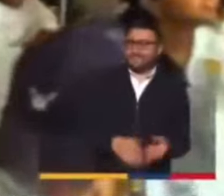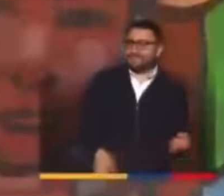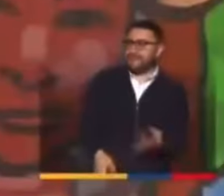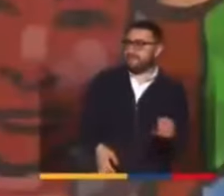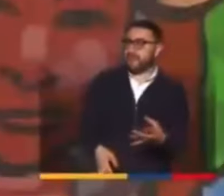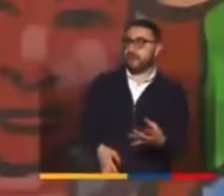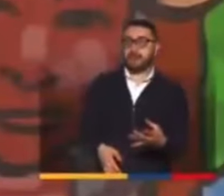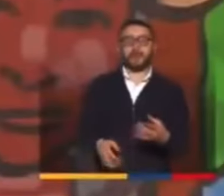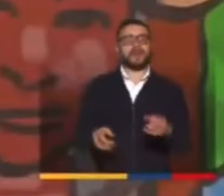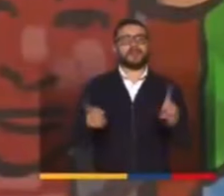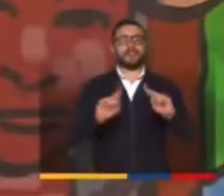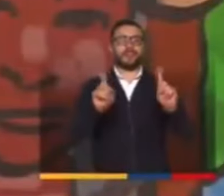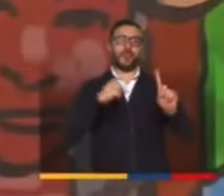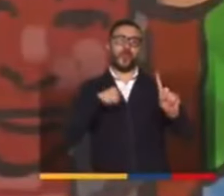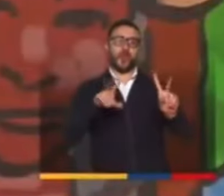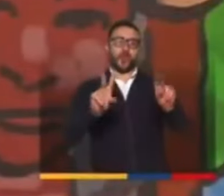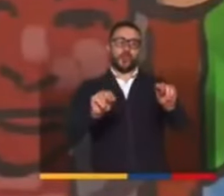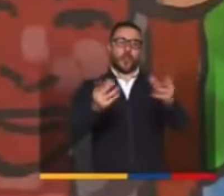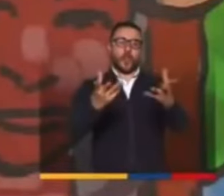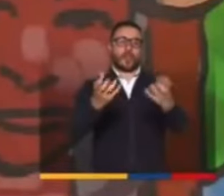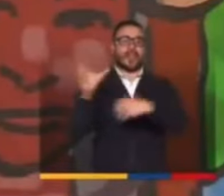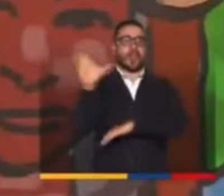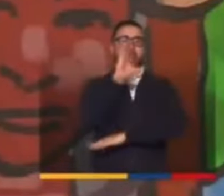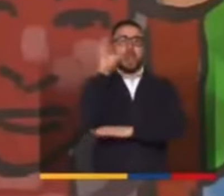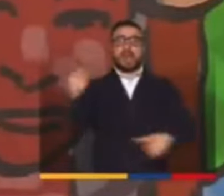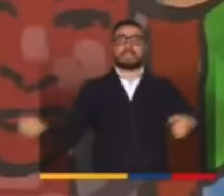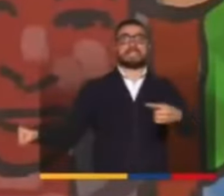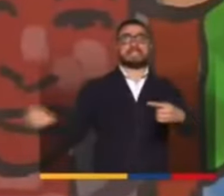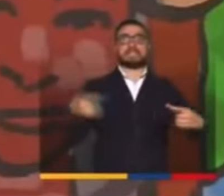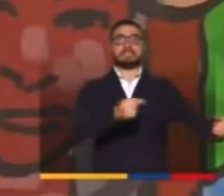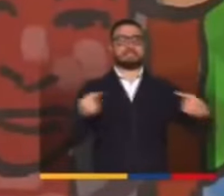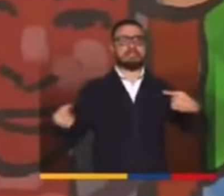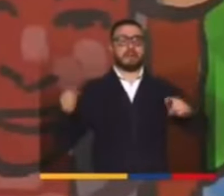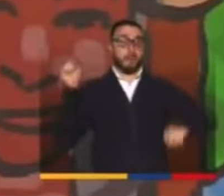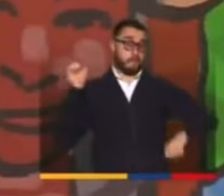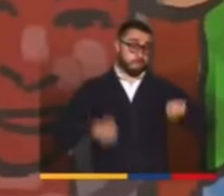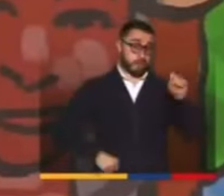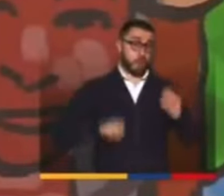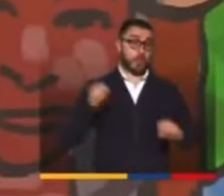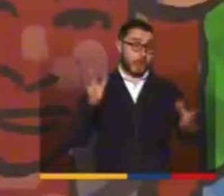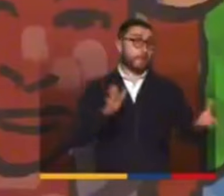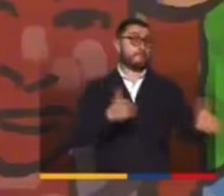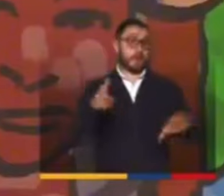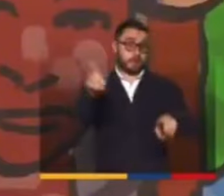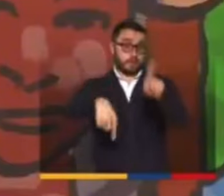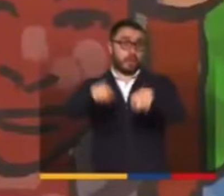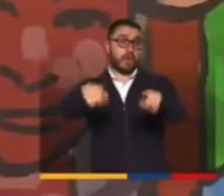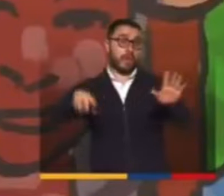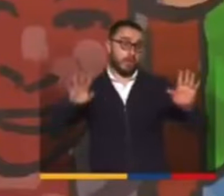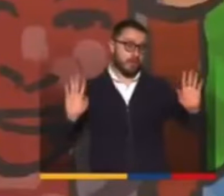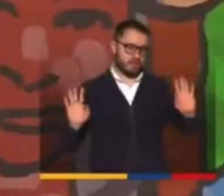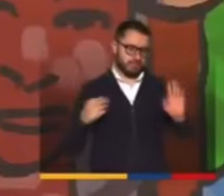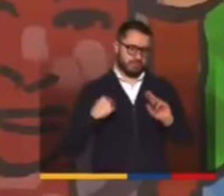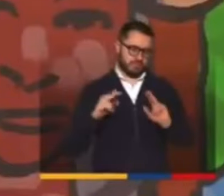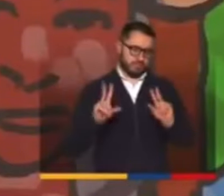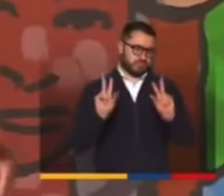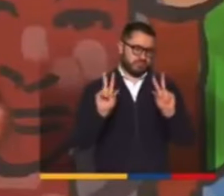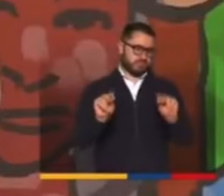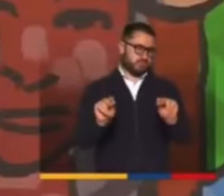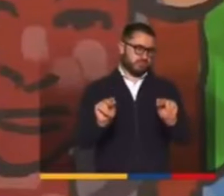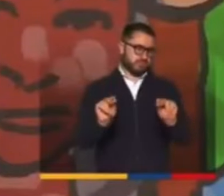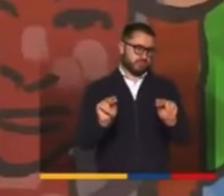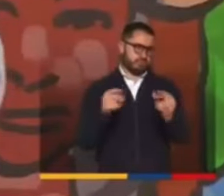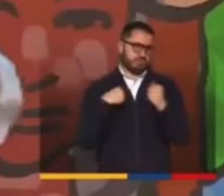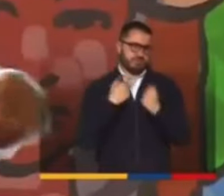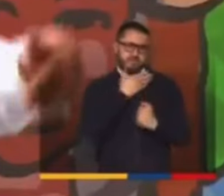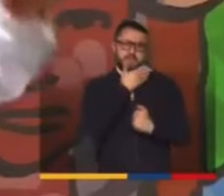Pero como no quiero que el país entre en una lucha de esas que podría dejar incluso muertos, lo que hay que